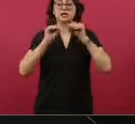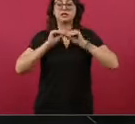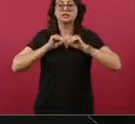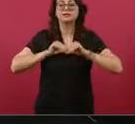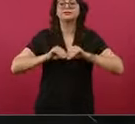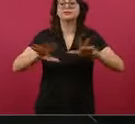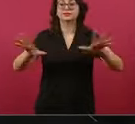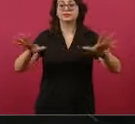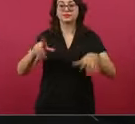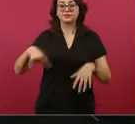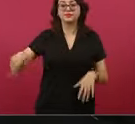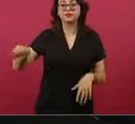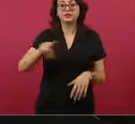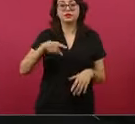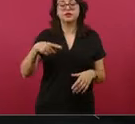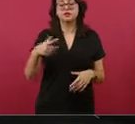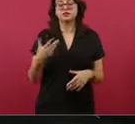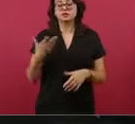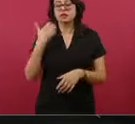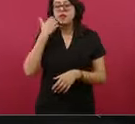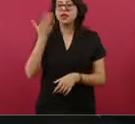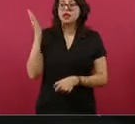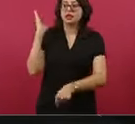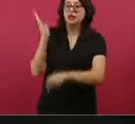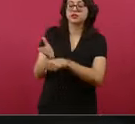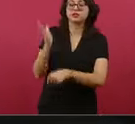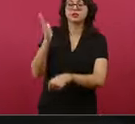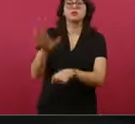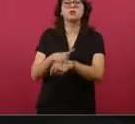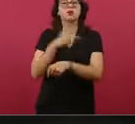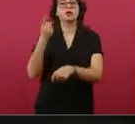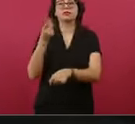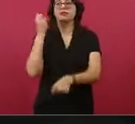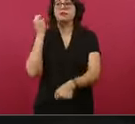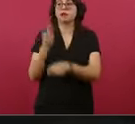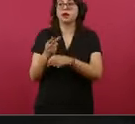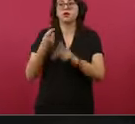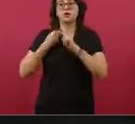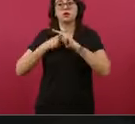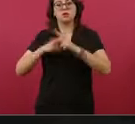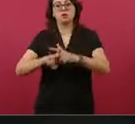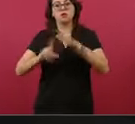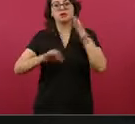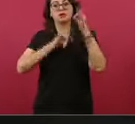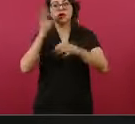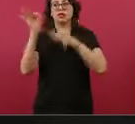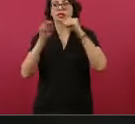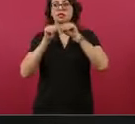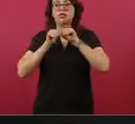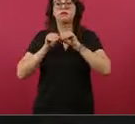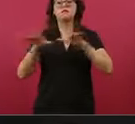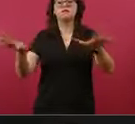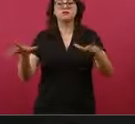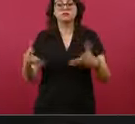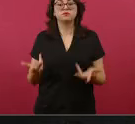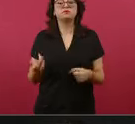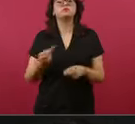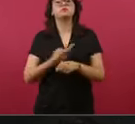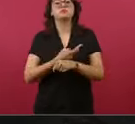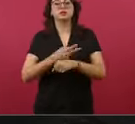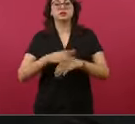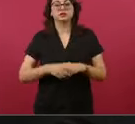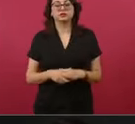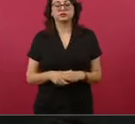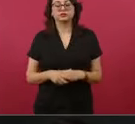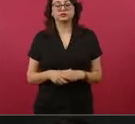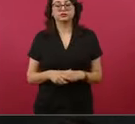es una campaña presidencial adelantada, una precampaña, y preguntarle esa postura esta estrategia, pero también que ellos